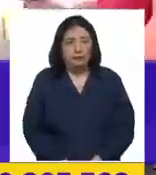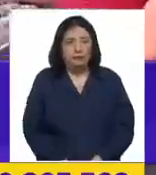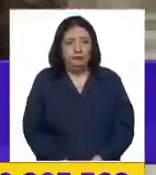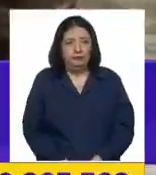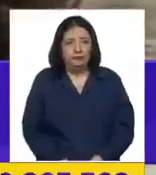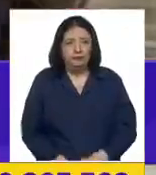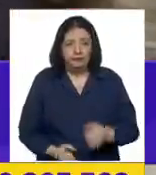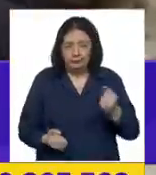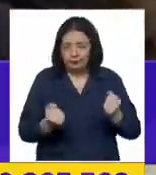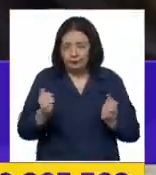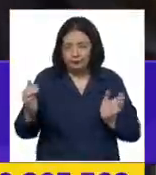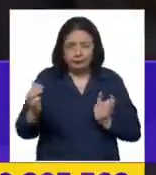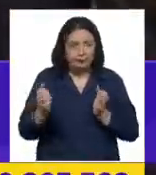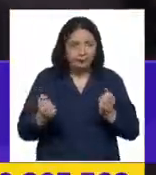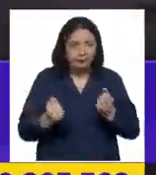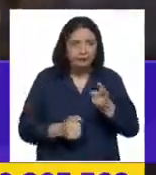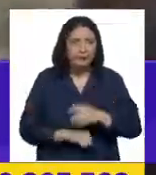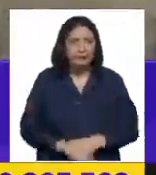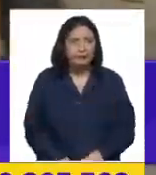La combi. Ya,